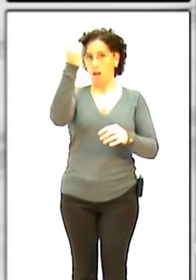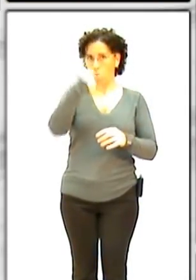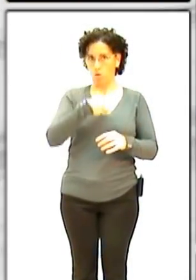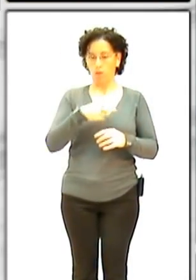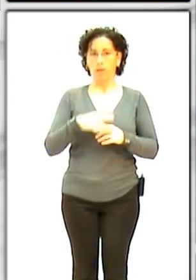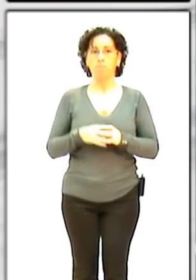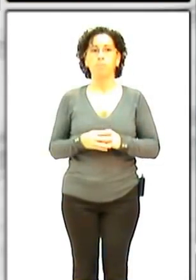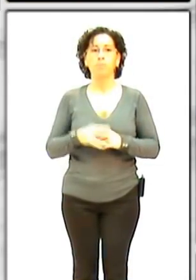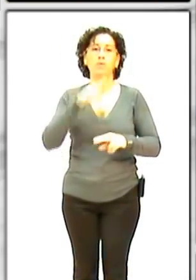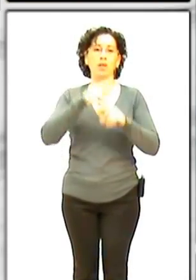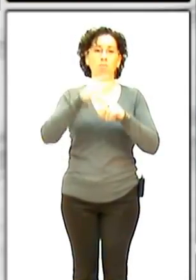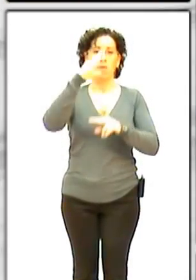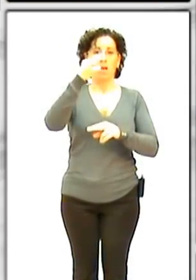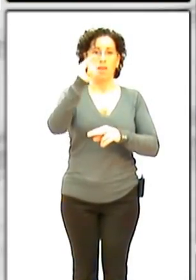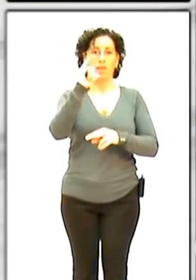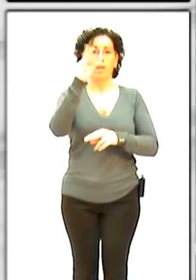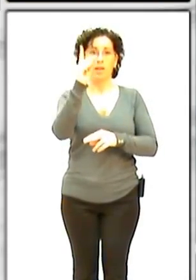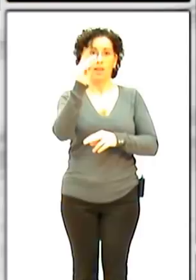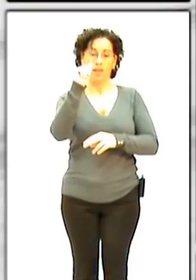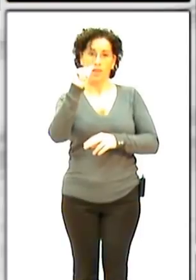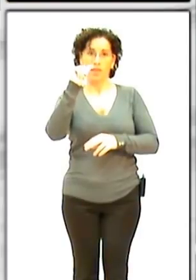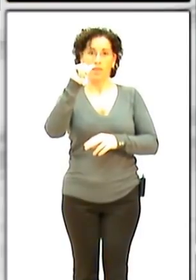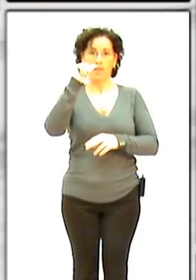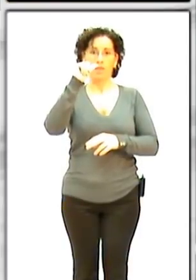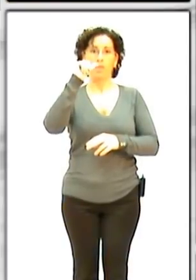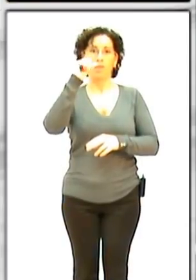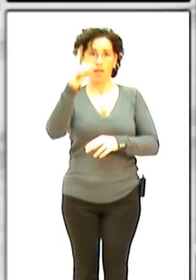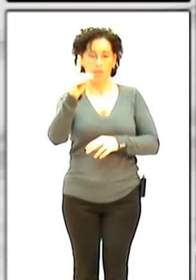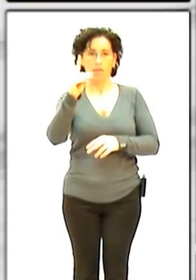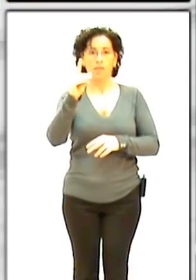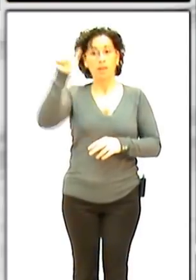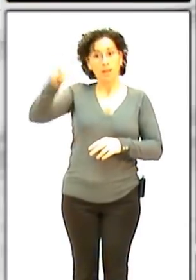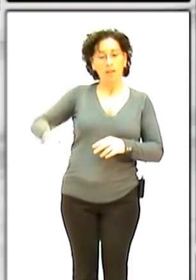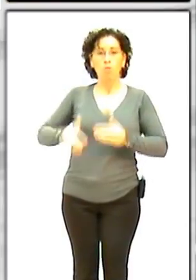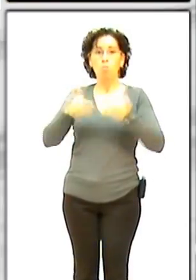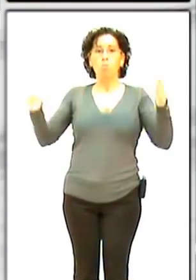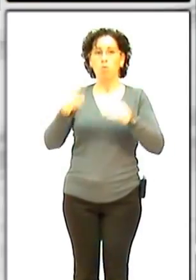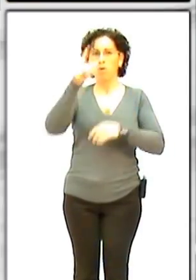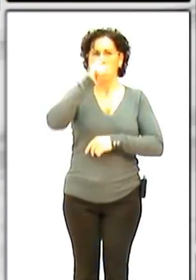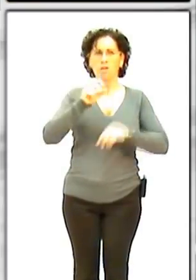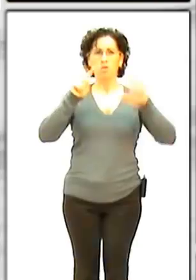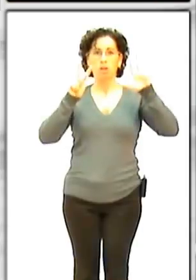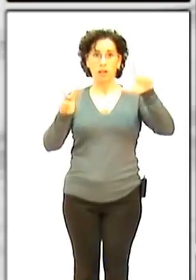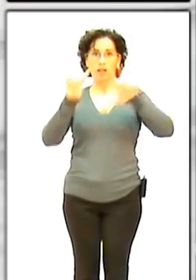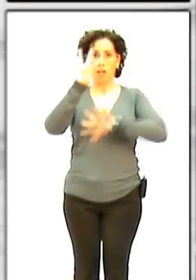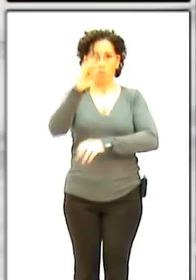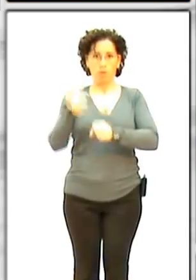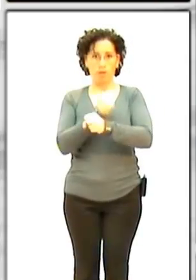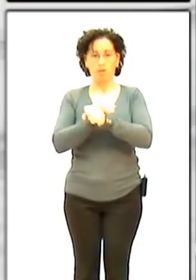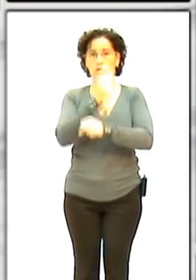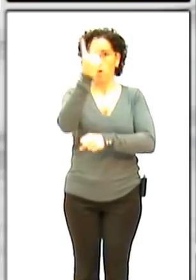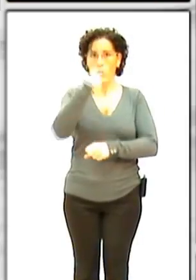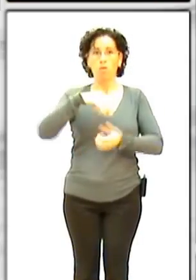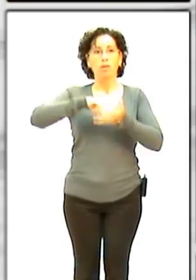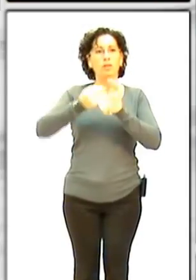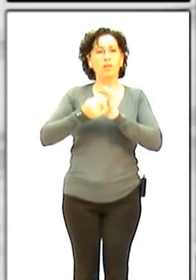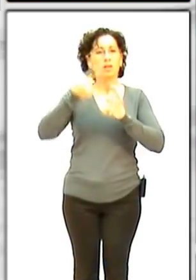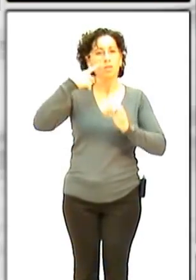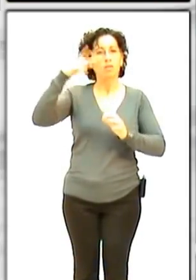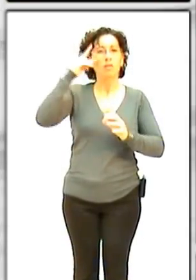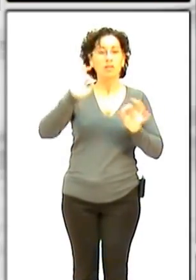ONCE, llamado CIDAT. José Luis comenzó su andadura profesional en la ONCE en el año 74 como técnico especialista